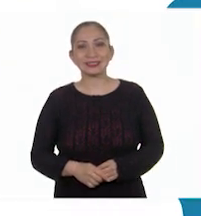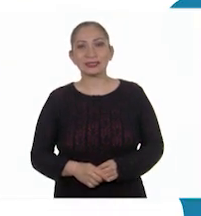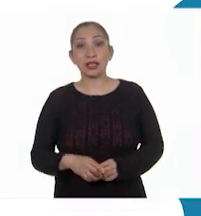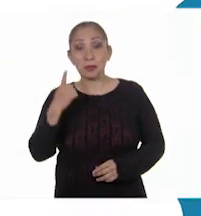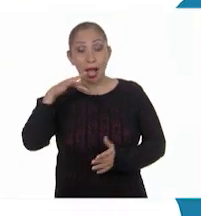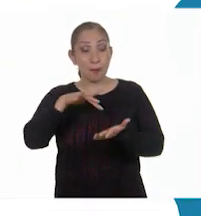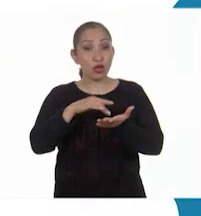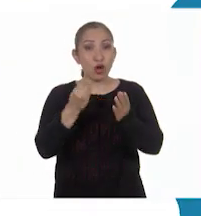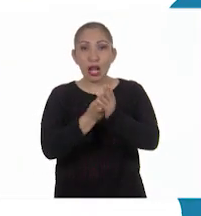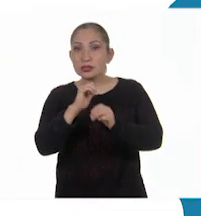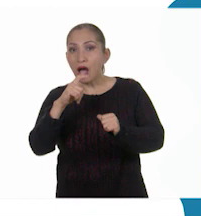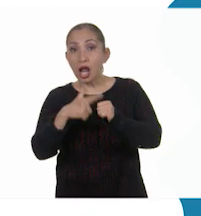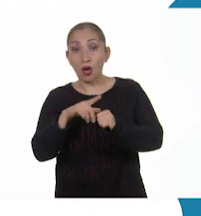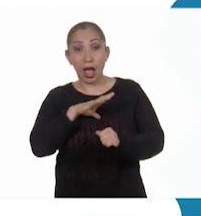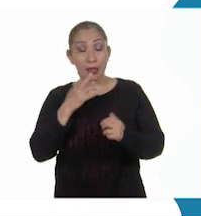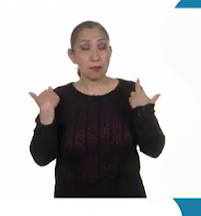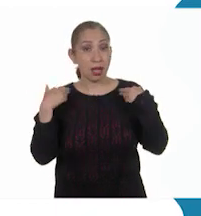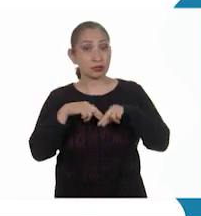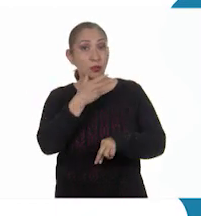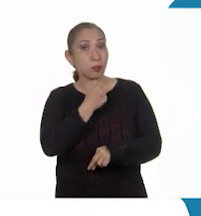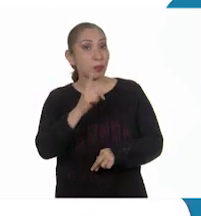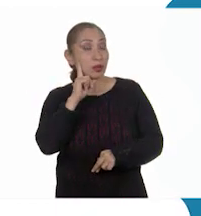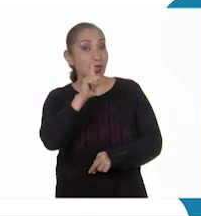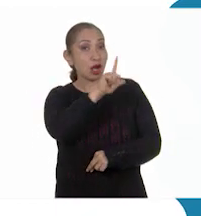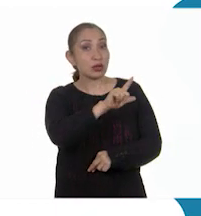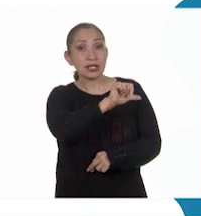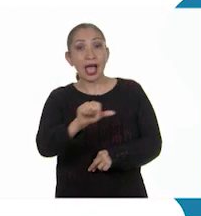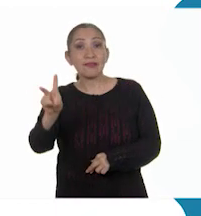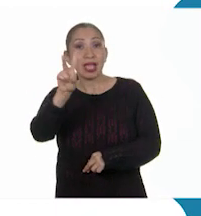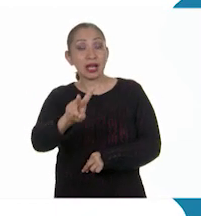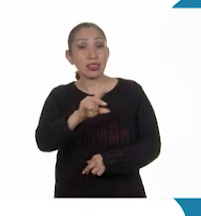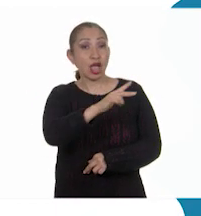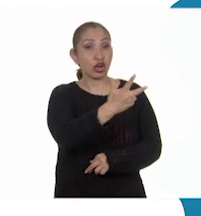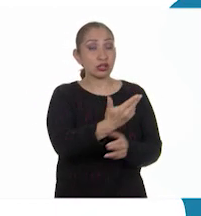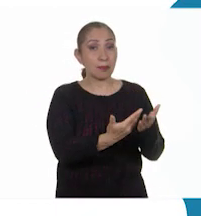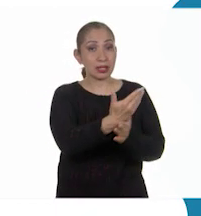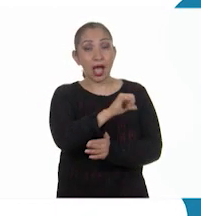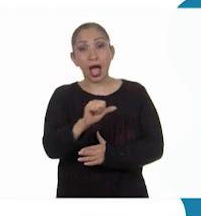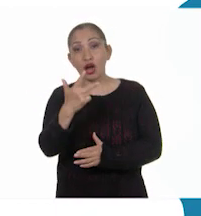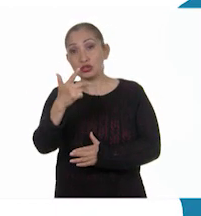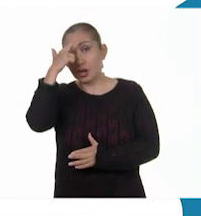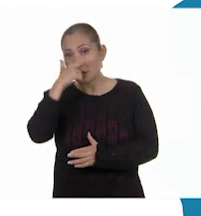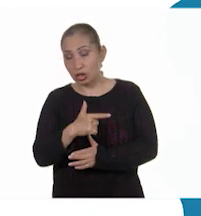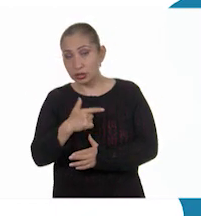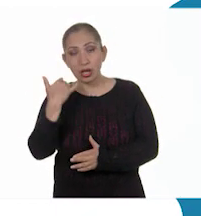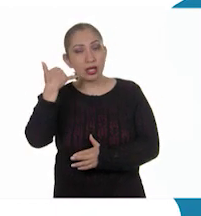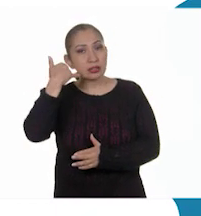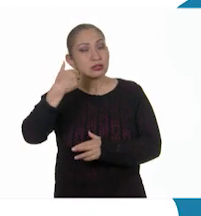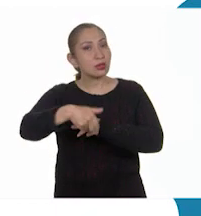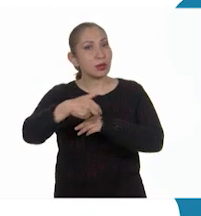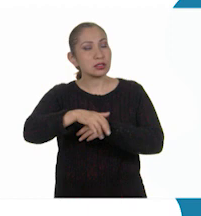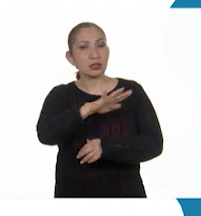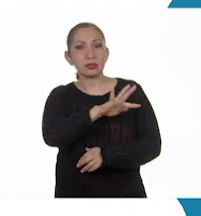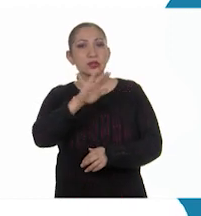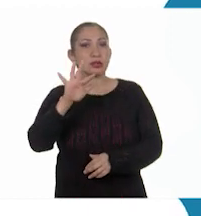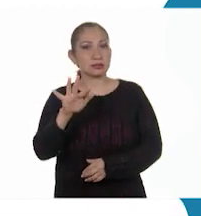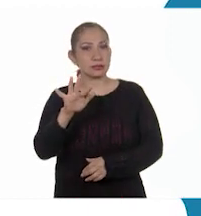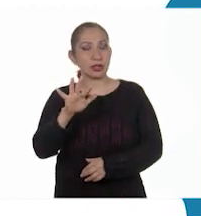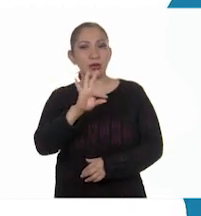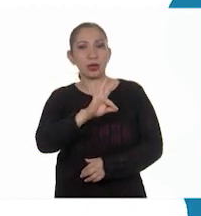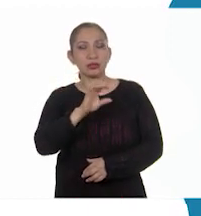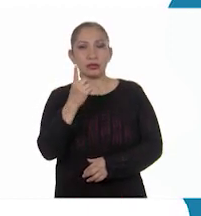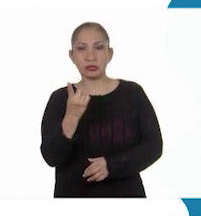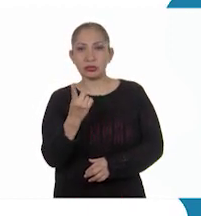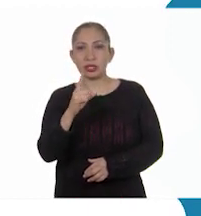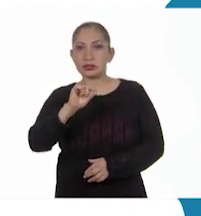Para apoyo pedagógico, hay maestras y maestros de lunes a viernes de 8 a 20 horas en el teléfono